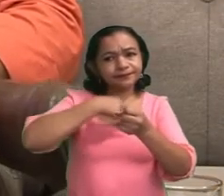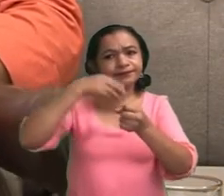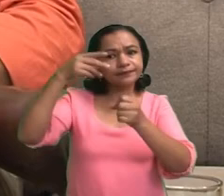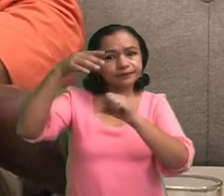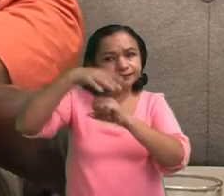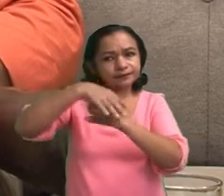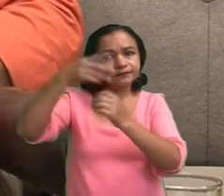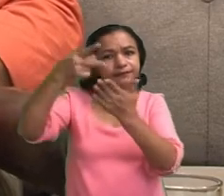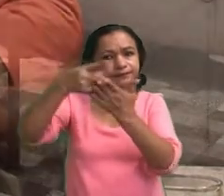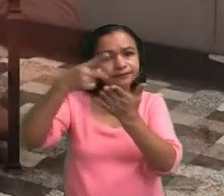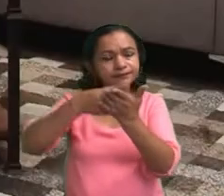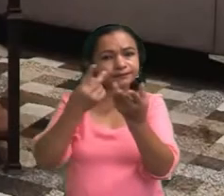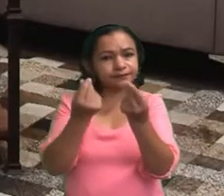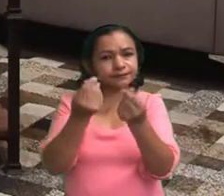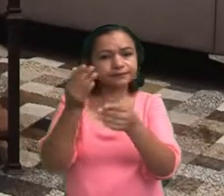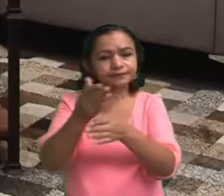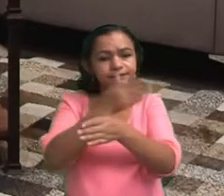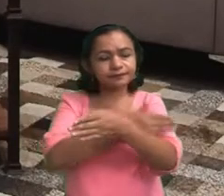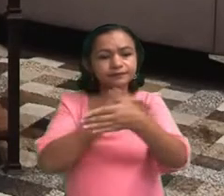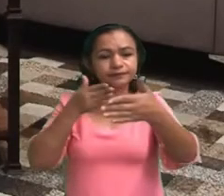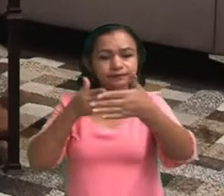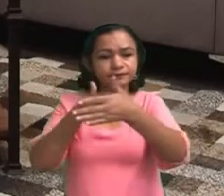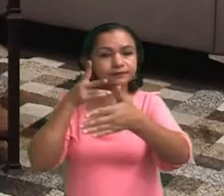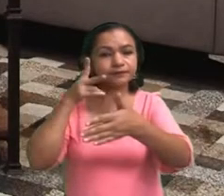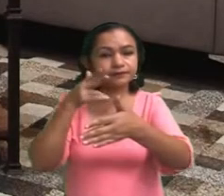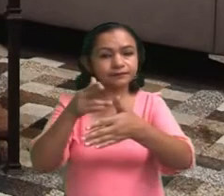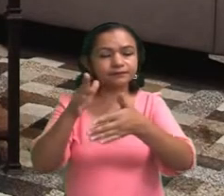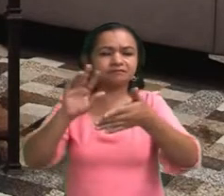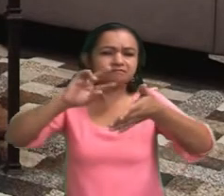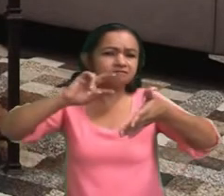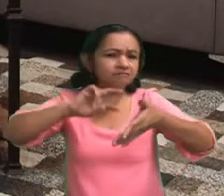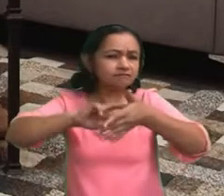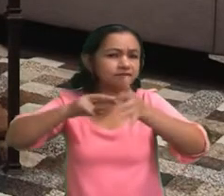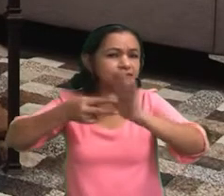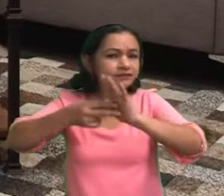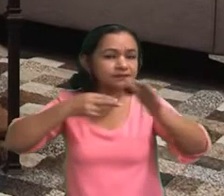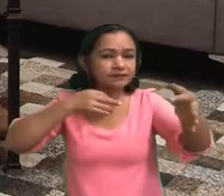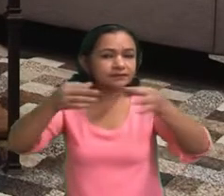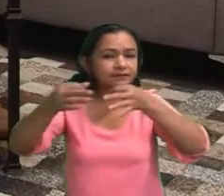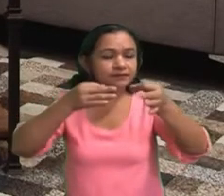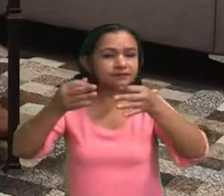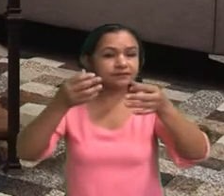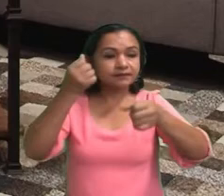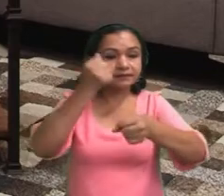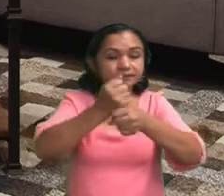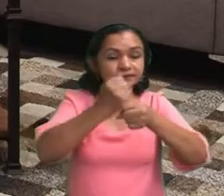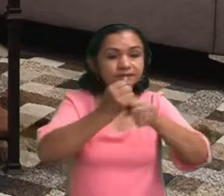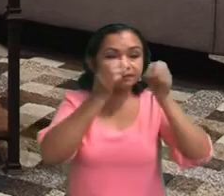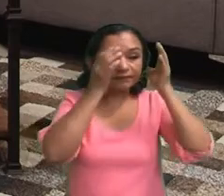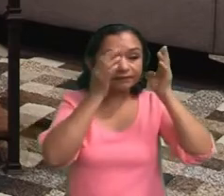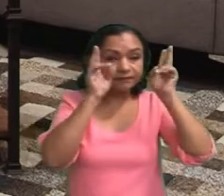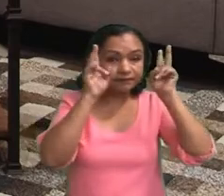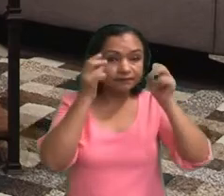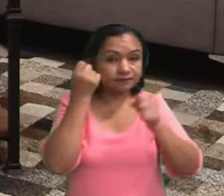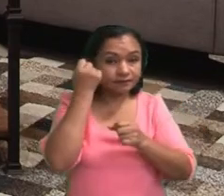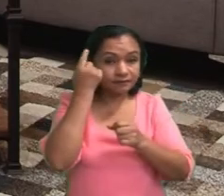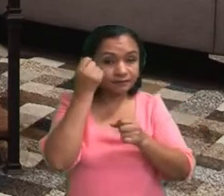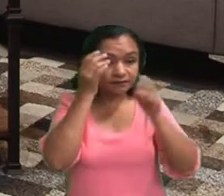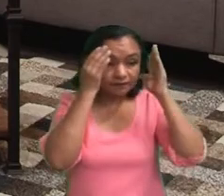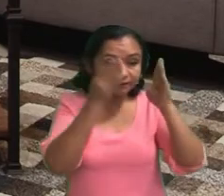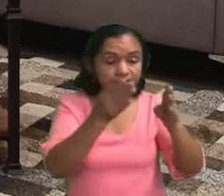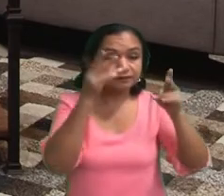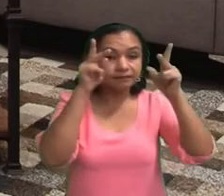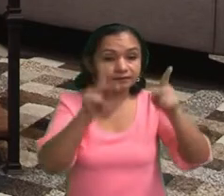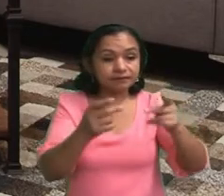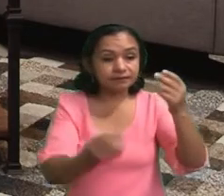Asamblea Nacional. Diputado, antes de irnos a la pausa, un poquito lo que implica ese entendimiento con los productores, ¿no? Usted dejaba claro algunas